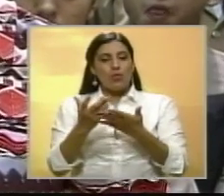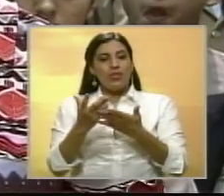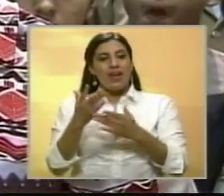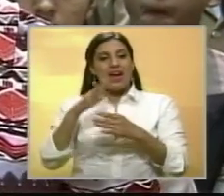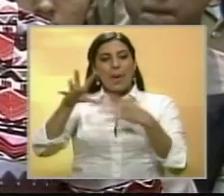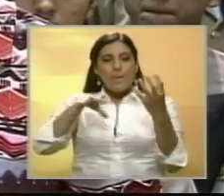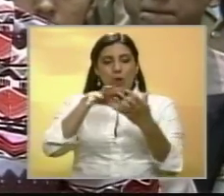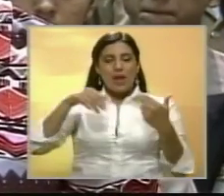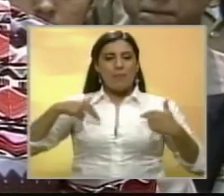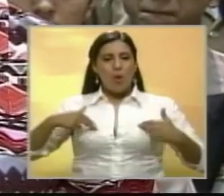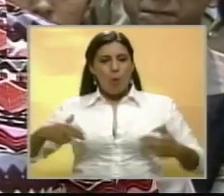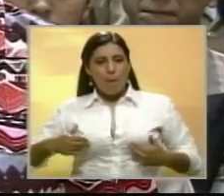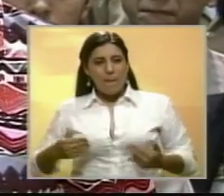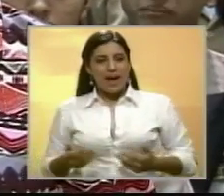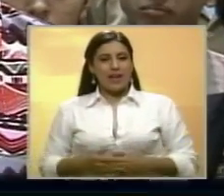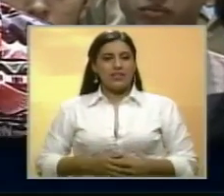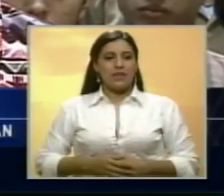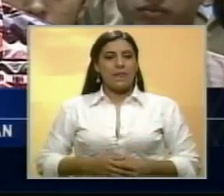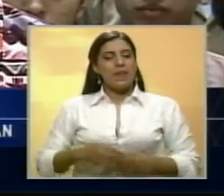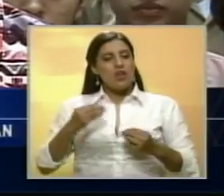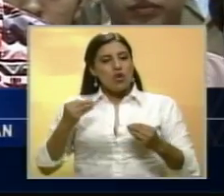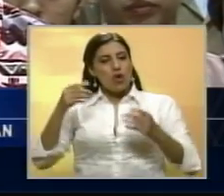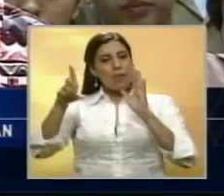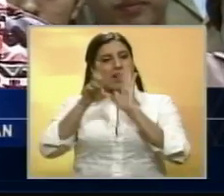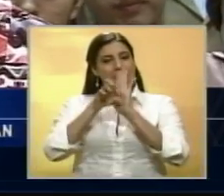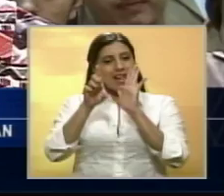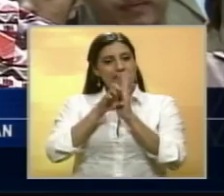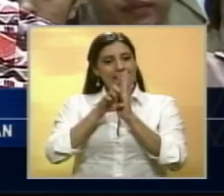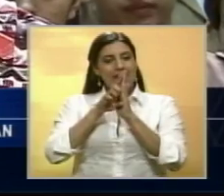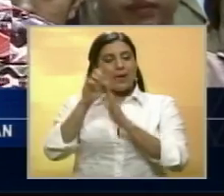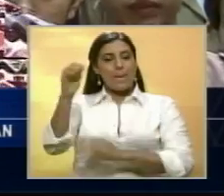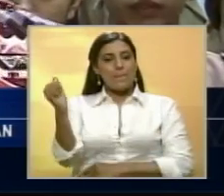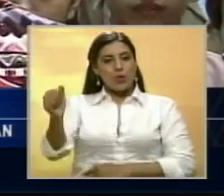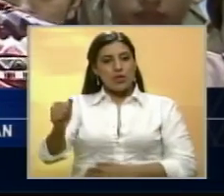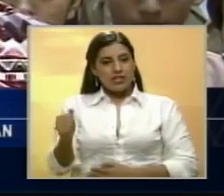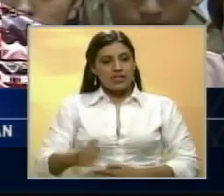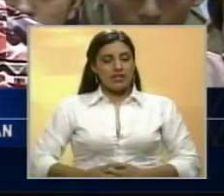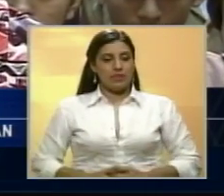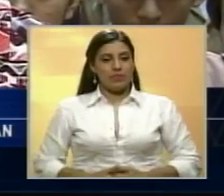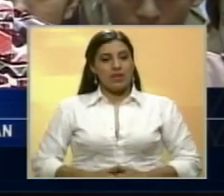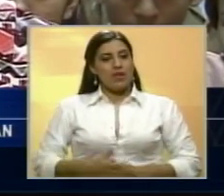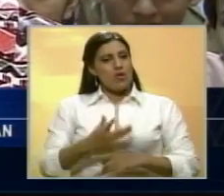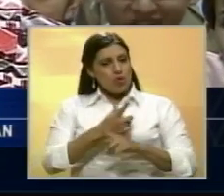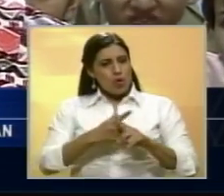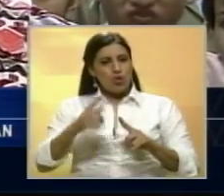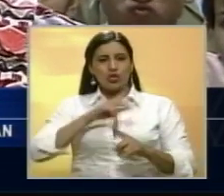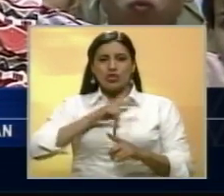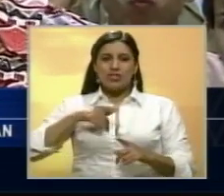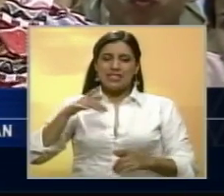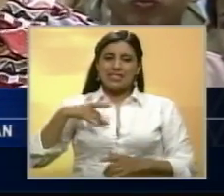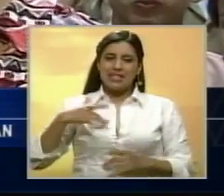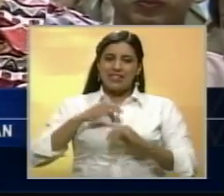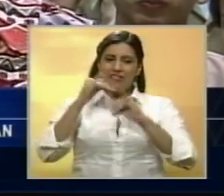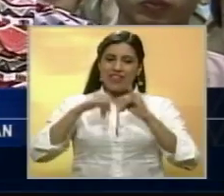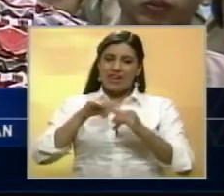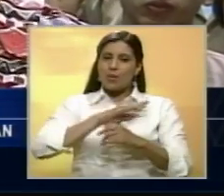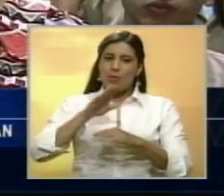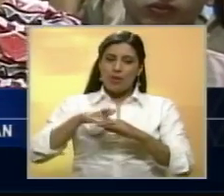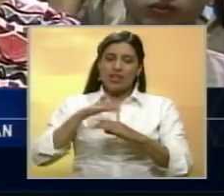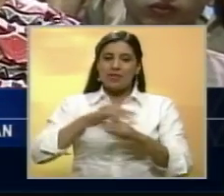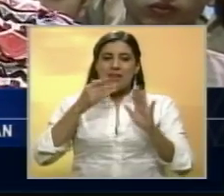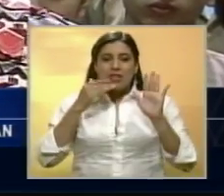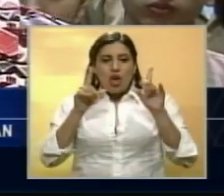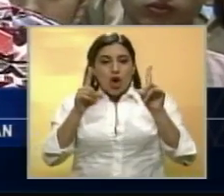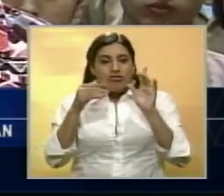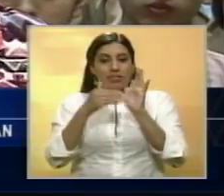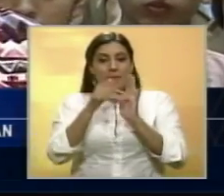esta crisis humanitaria y sobre la ley de policía. Más allá de eso, mira, nos sentimos felices porque ya estamos sobre las